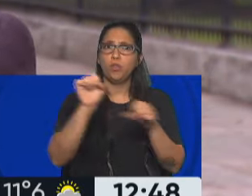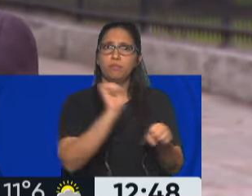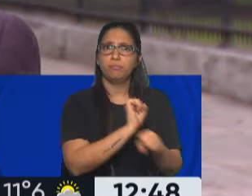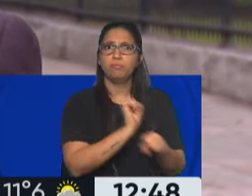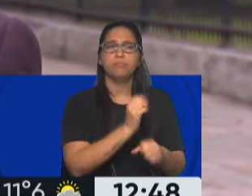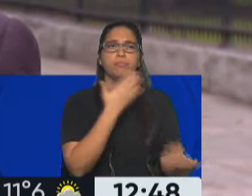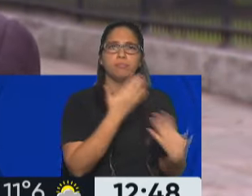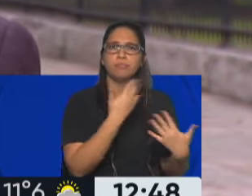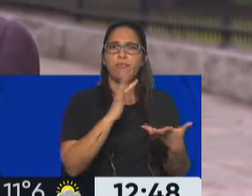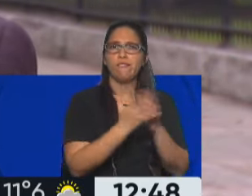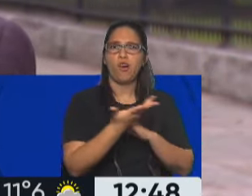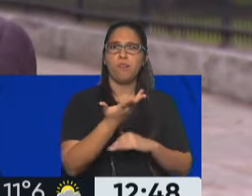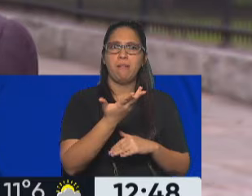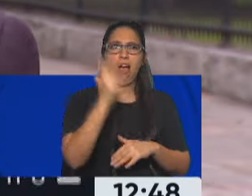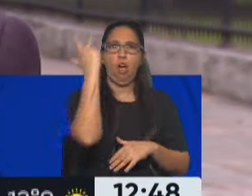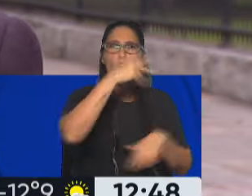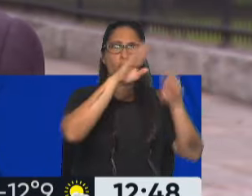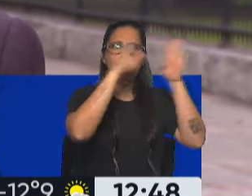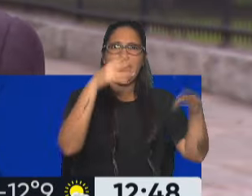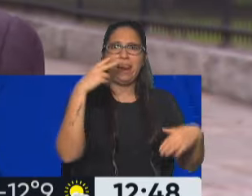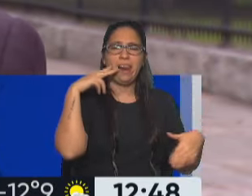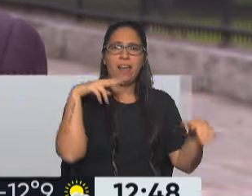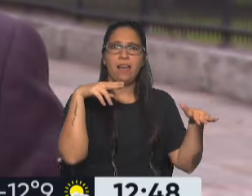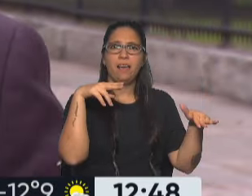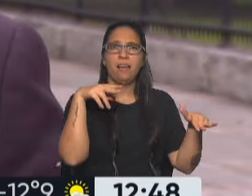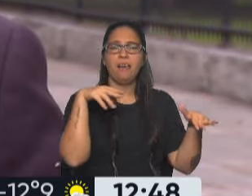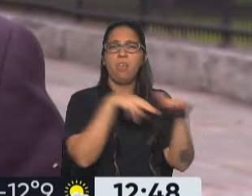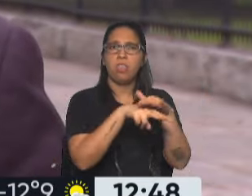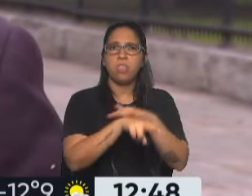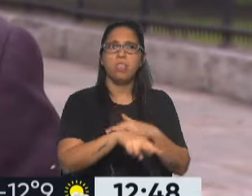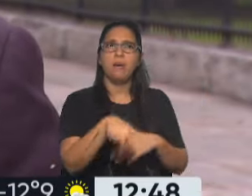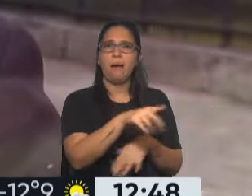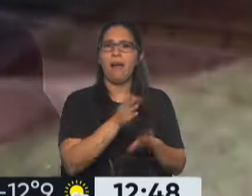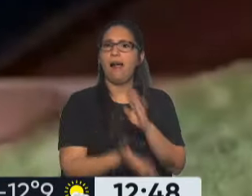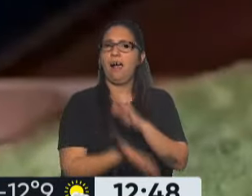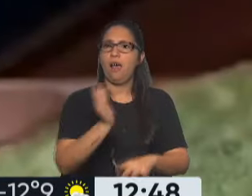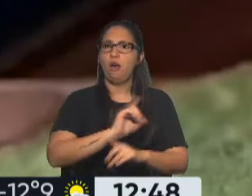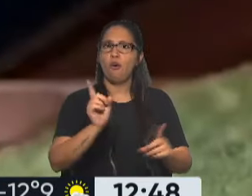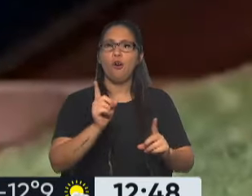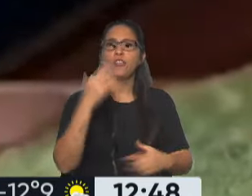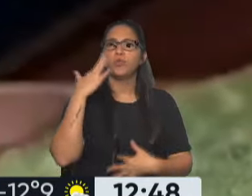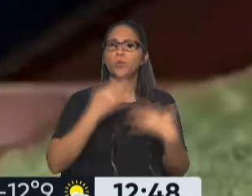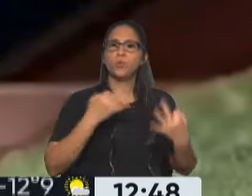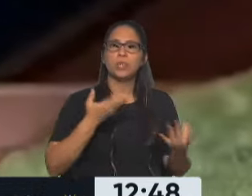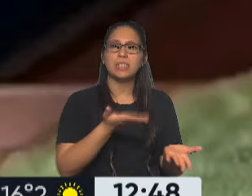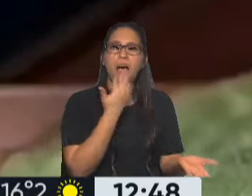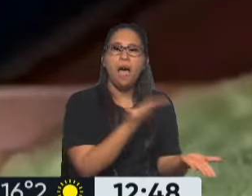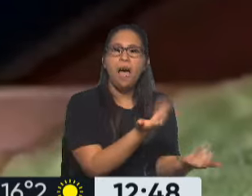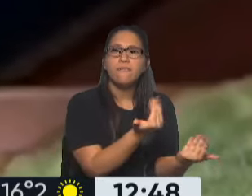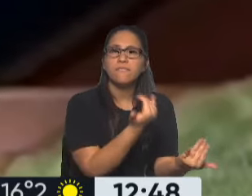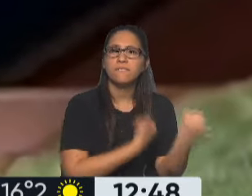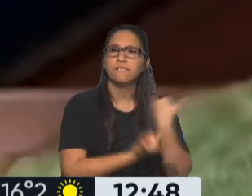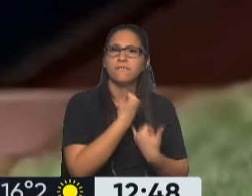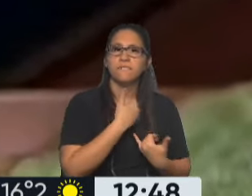este en una forma insólita en un hotel evitando que la justicia pueda obtener sus testimonios en en